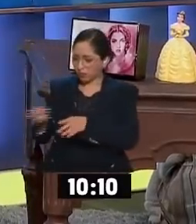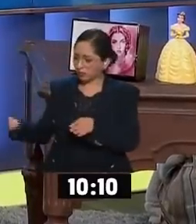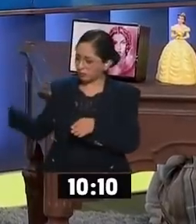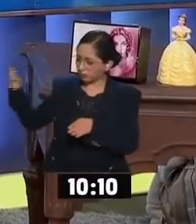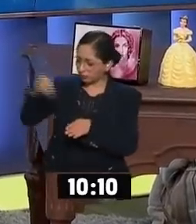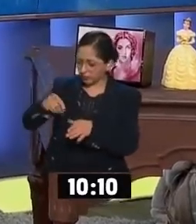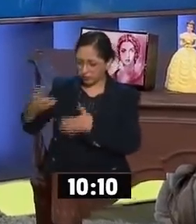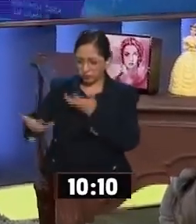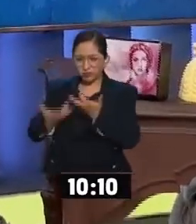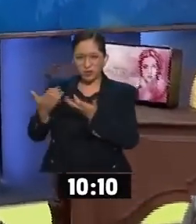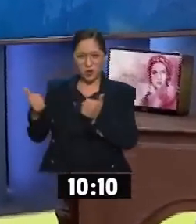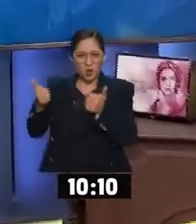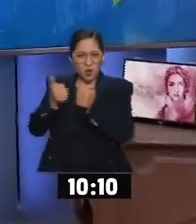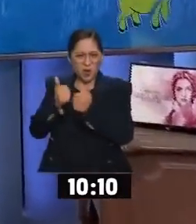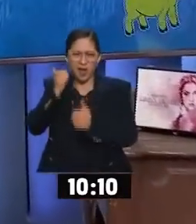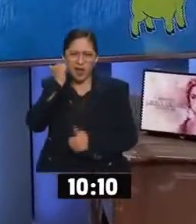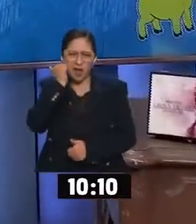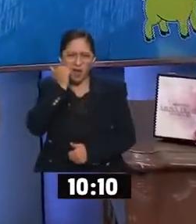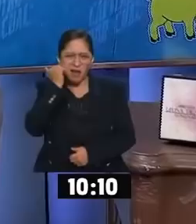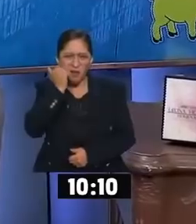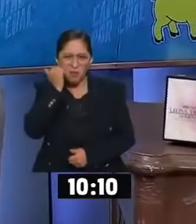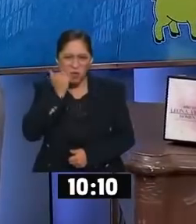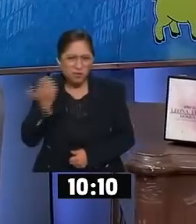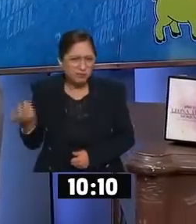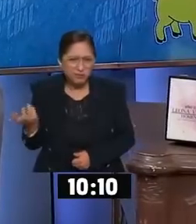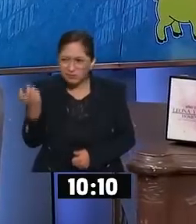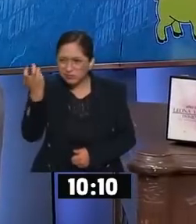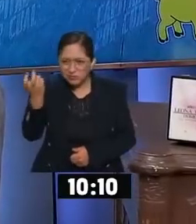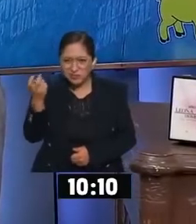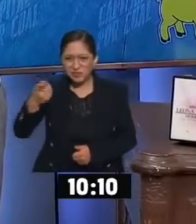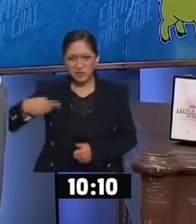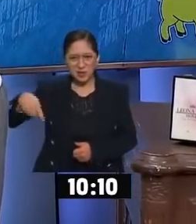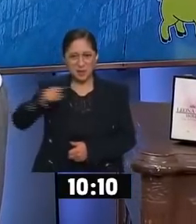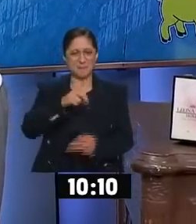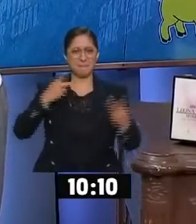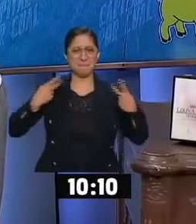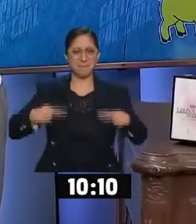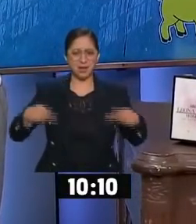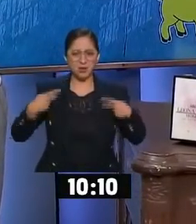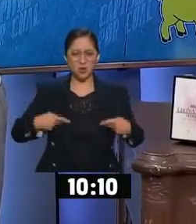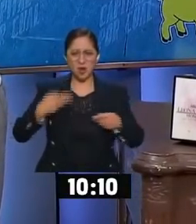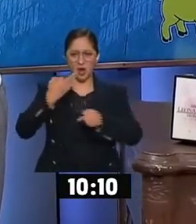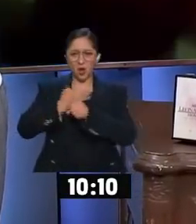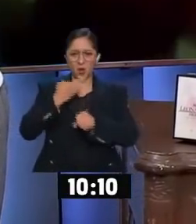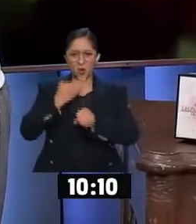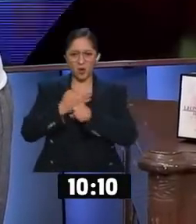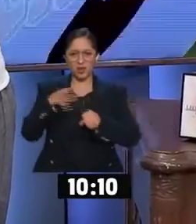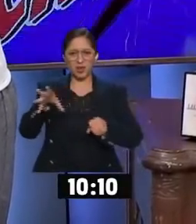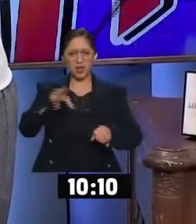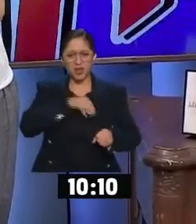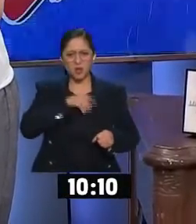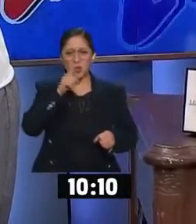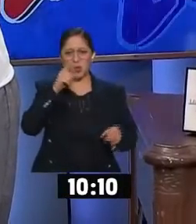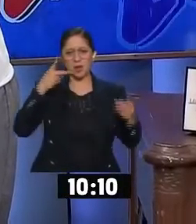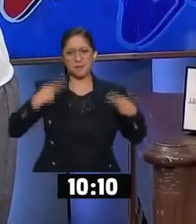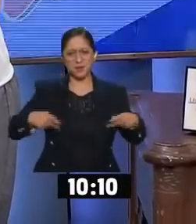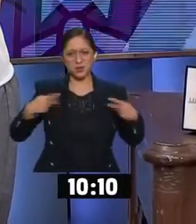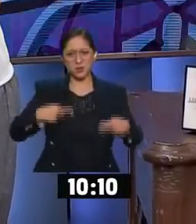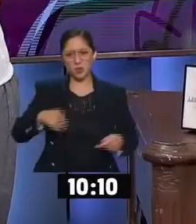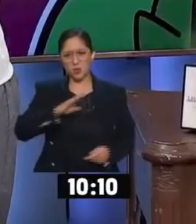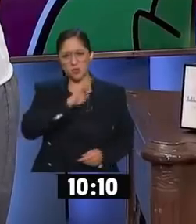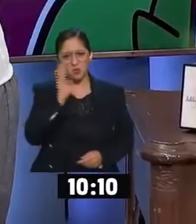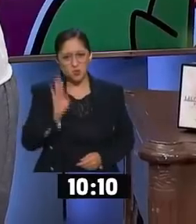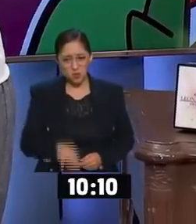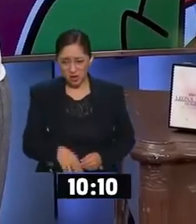señora. Sí. Grave. Muy gacha. 9 personas con síntomas de intoxicación. Ya hay un muerto.